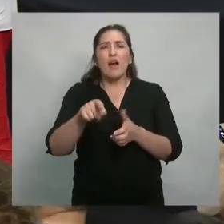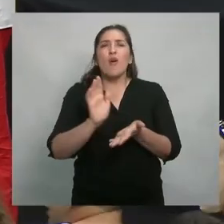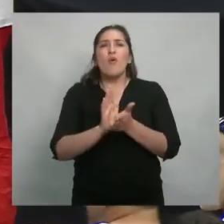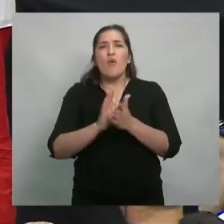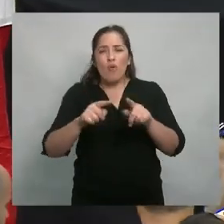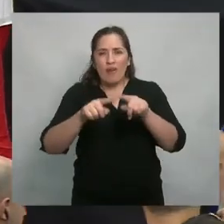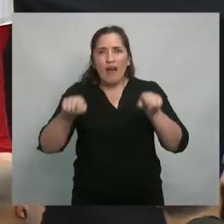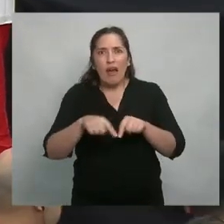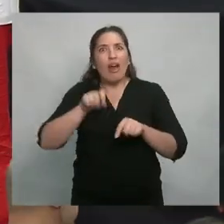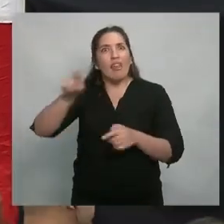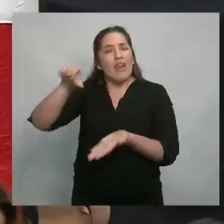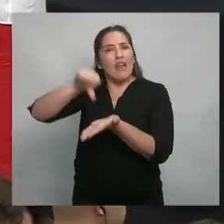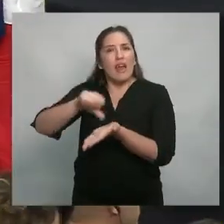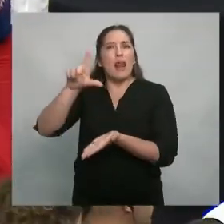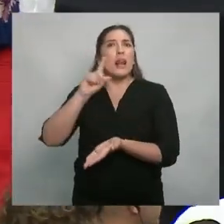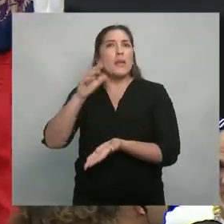Latin America.